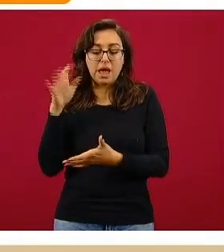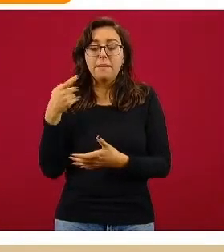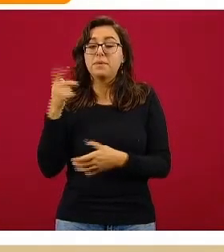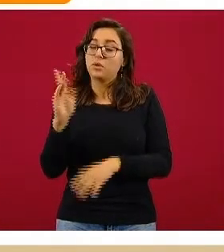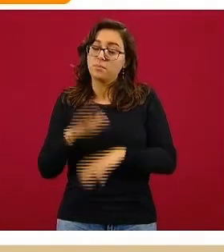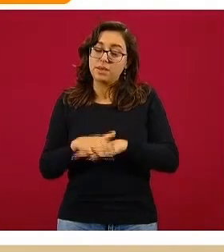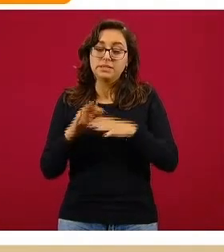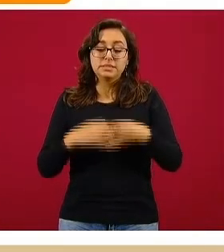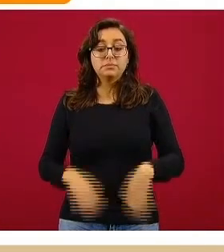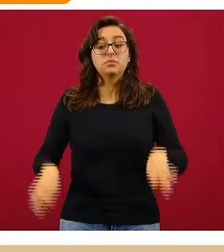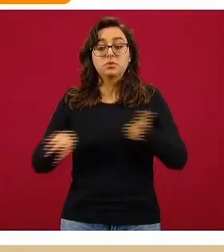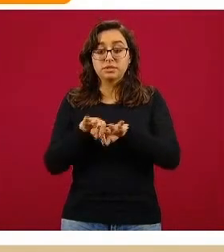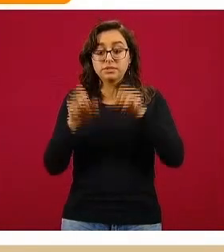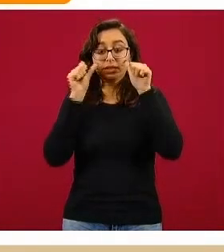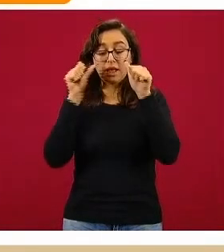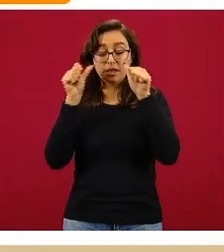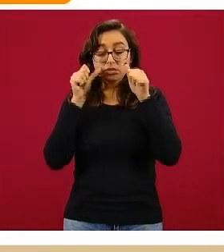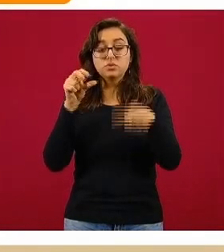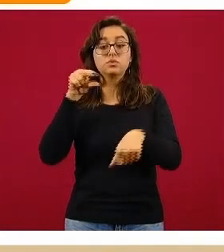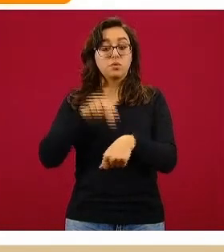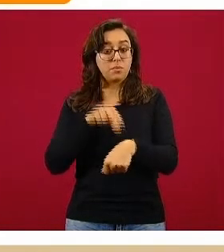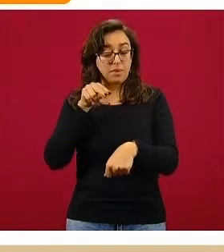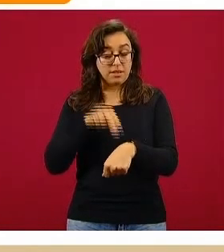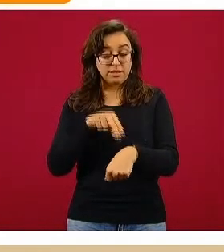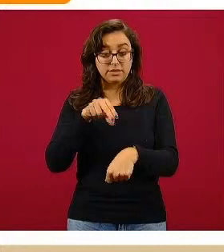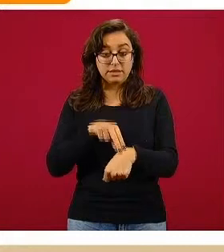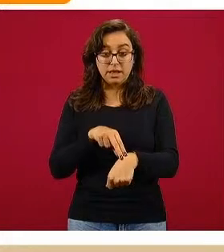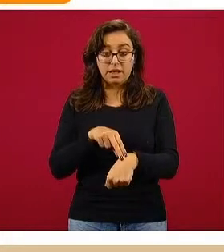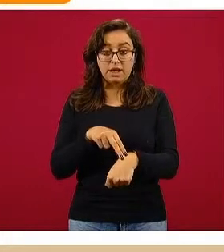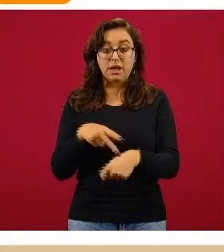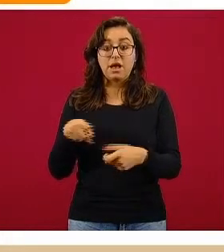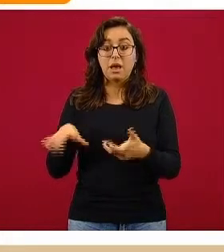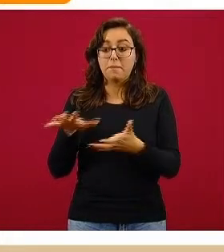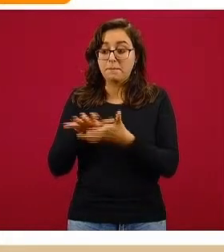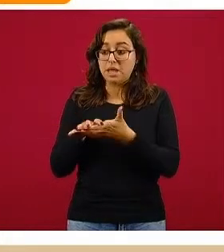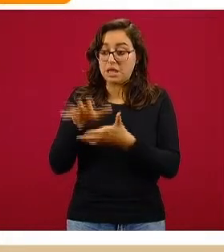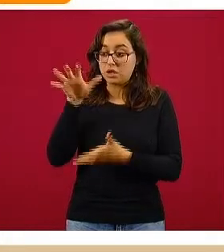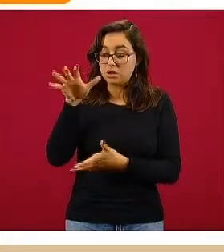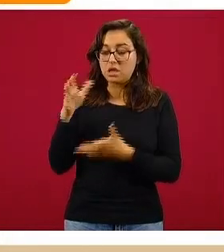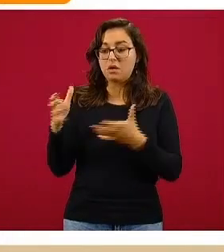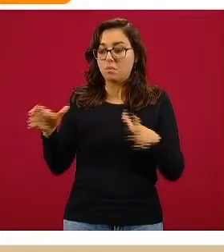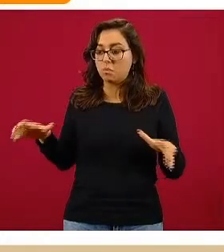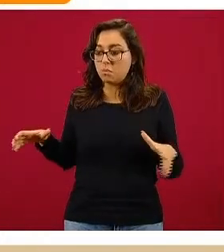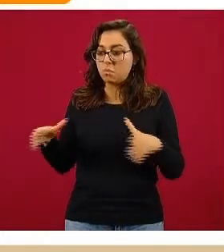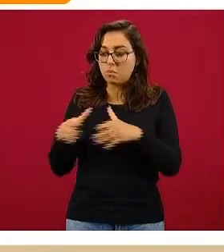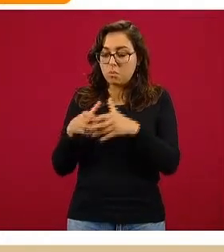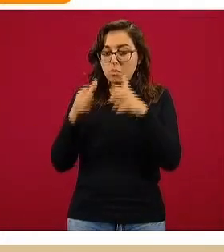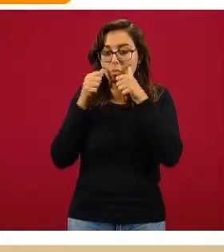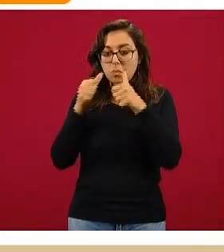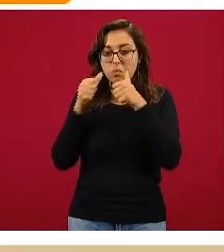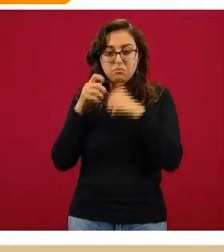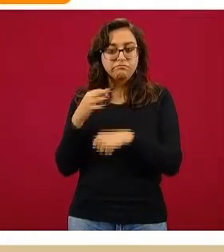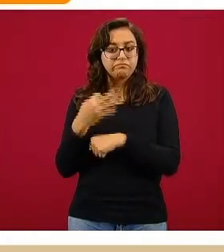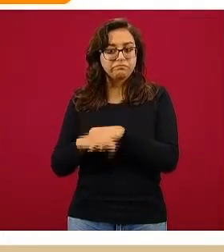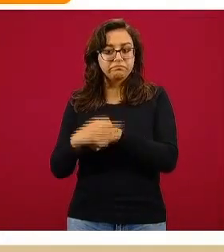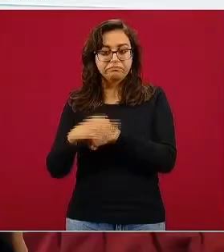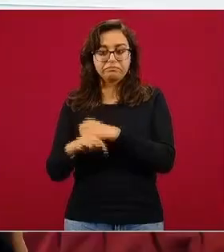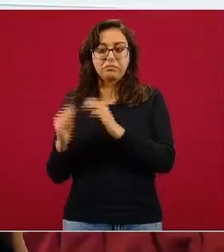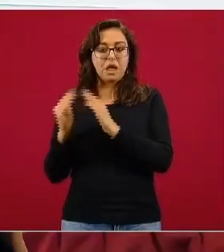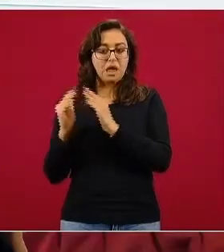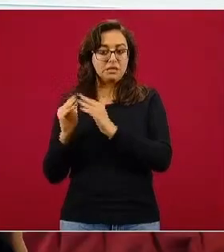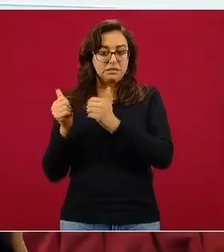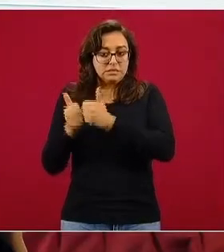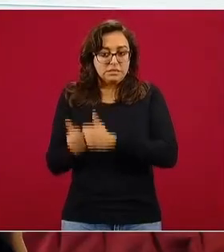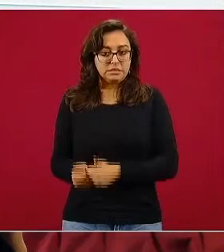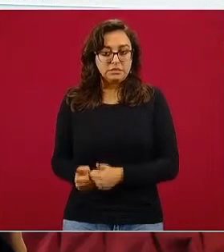atención médica. En la gran mayoría una atención médica, en este caso de tipo comunitario, de tipo ambulatorio y en